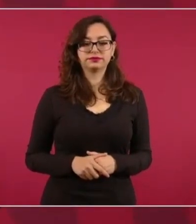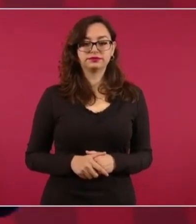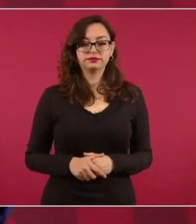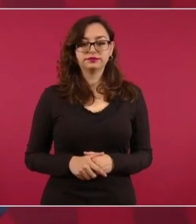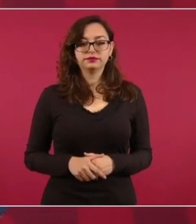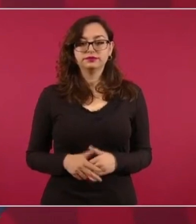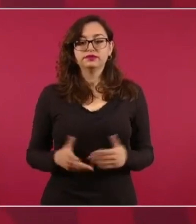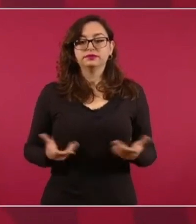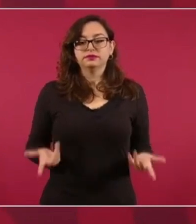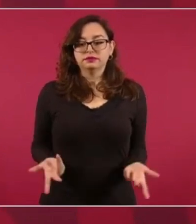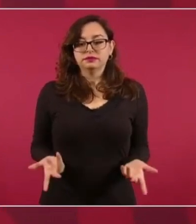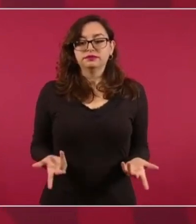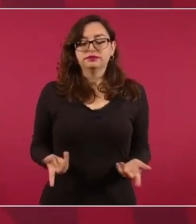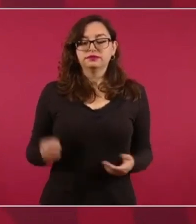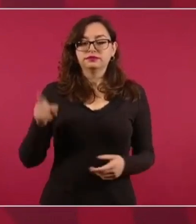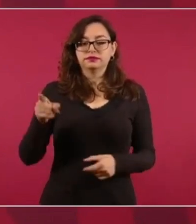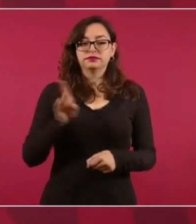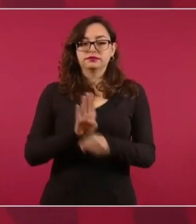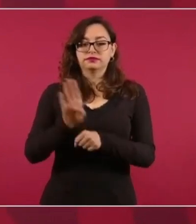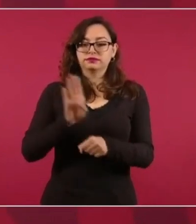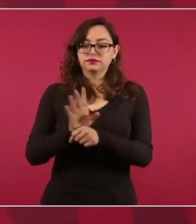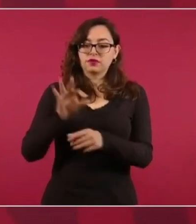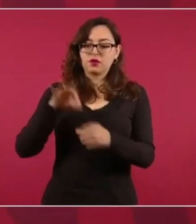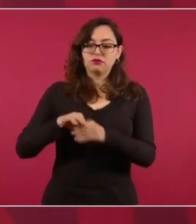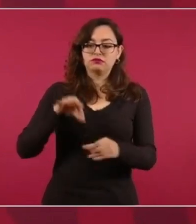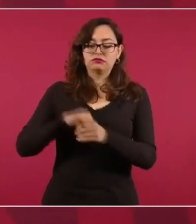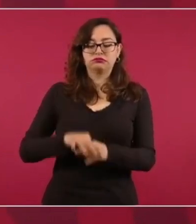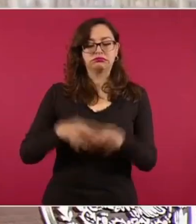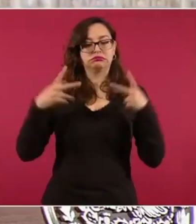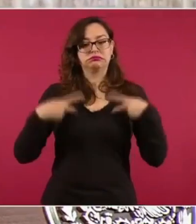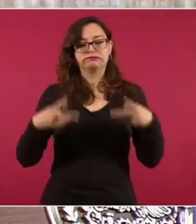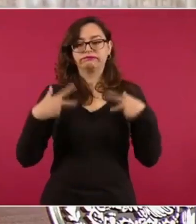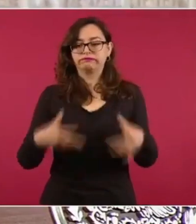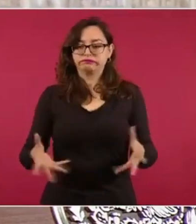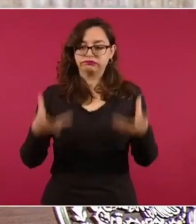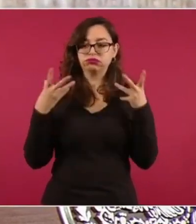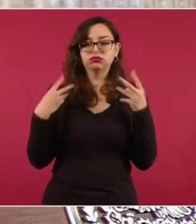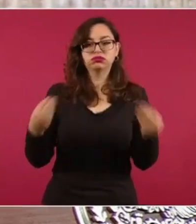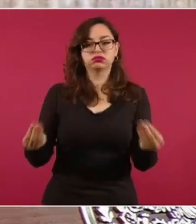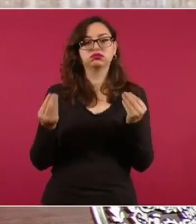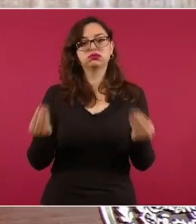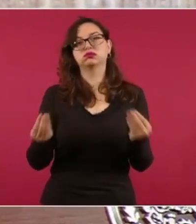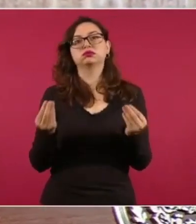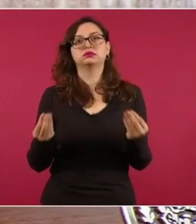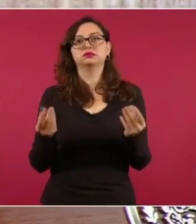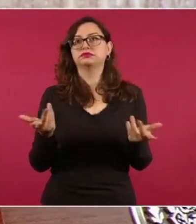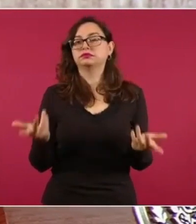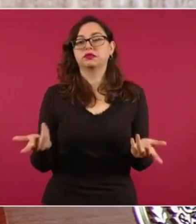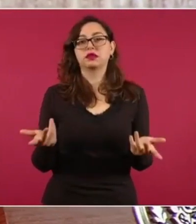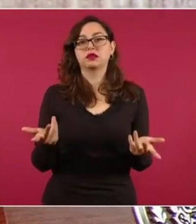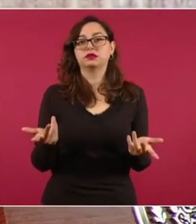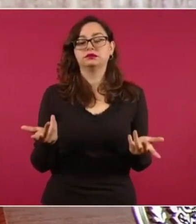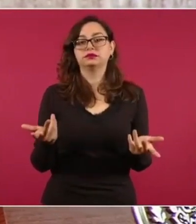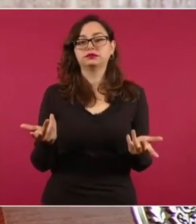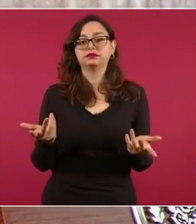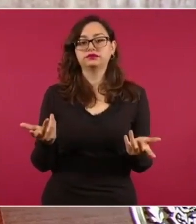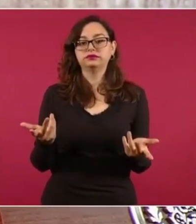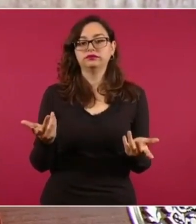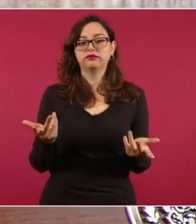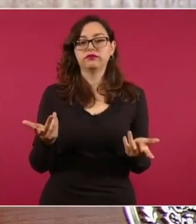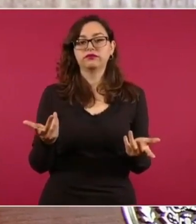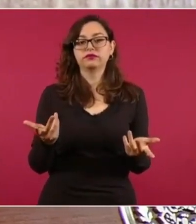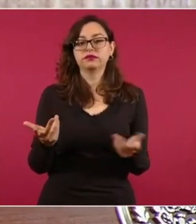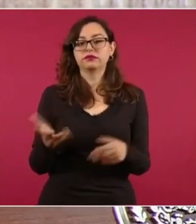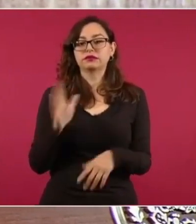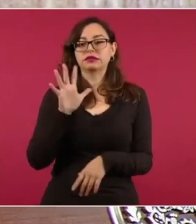En votos, porque Brasil tiene mucha población, la diferencia es de un poco más